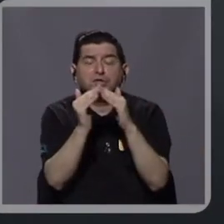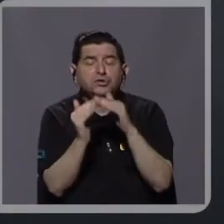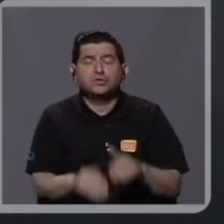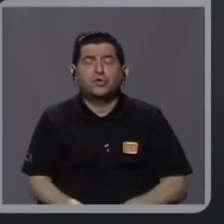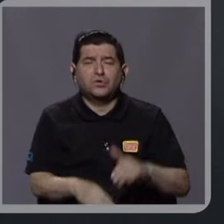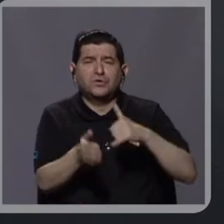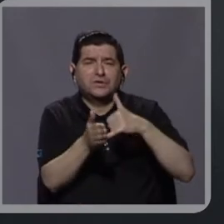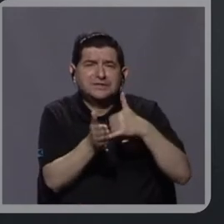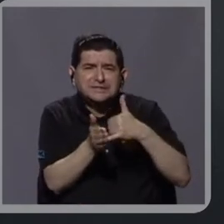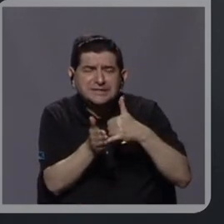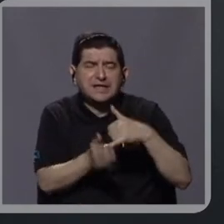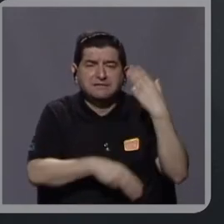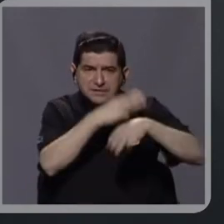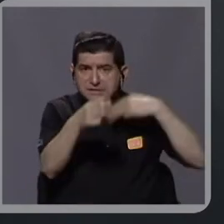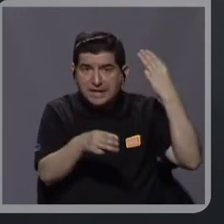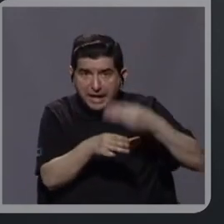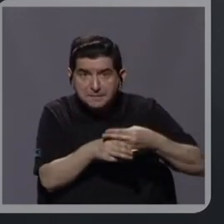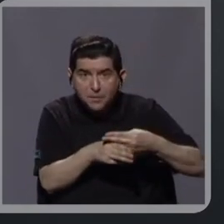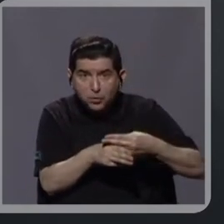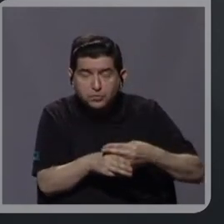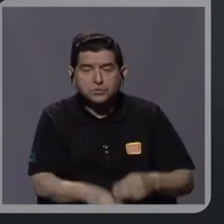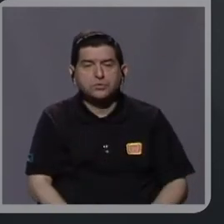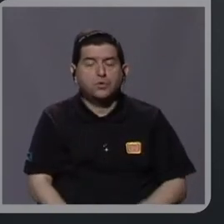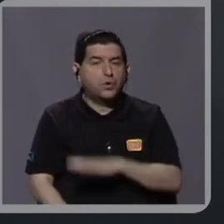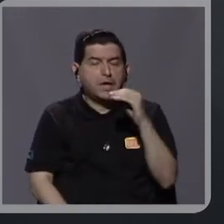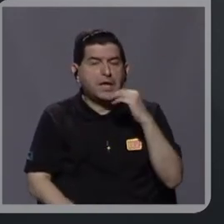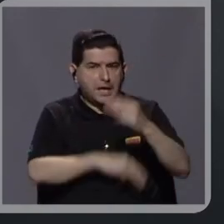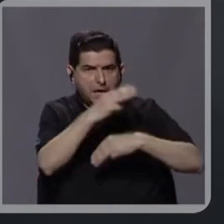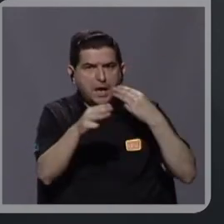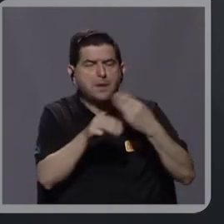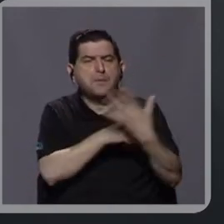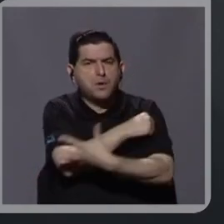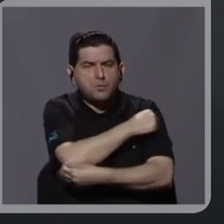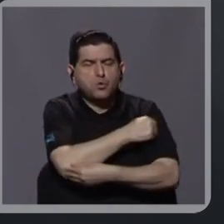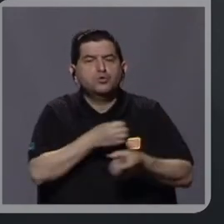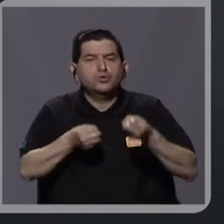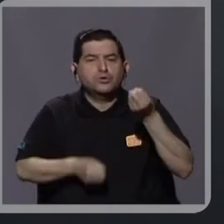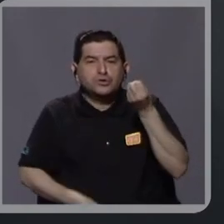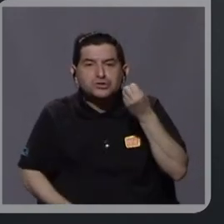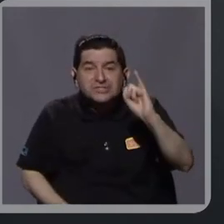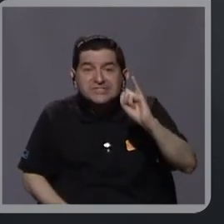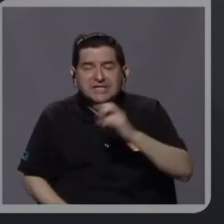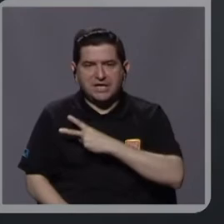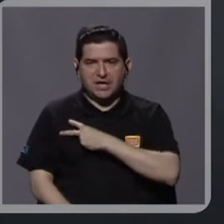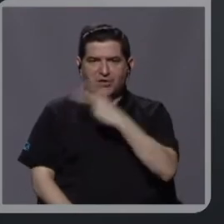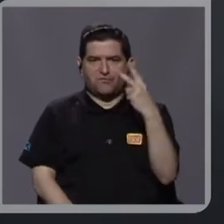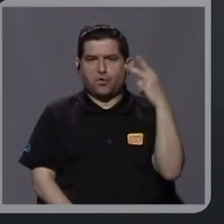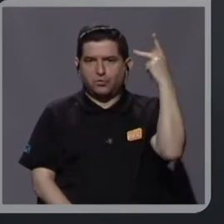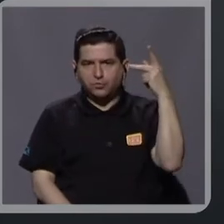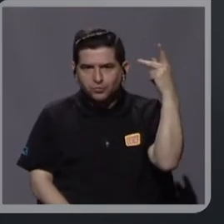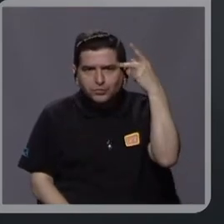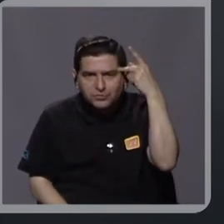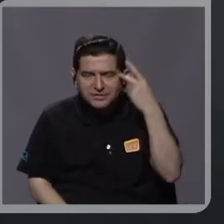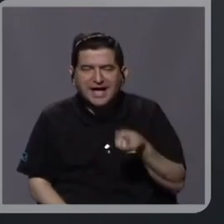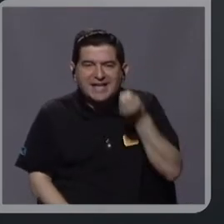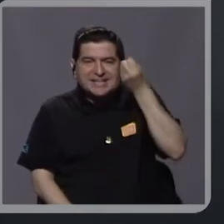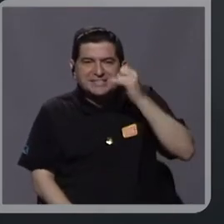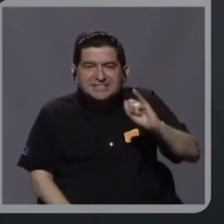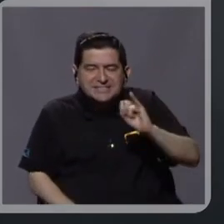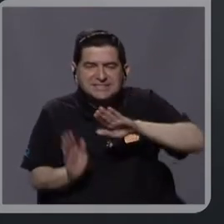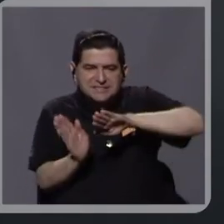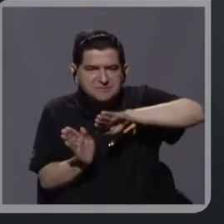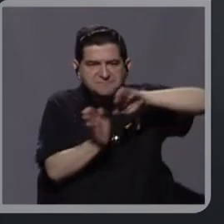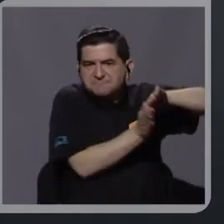del mundo y del mundo más pobre si existiese a la voluntad política y si se dejase de lado